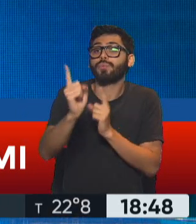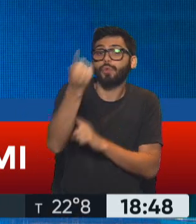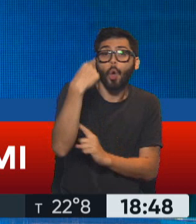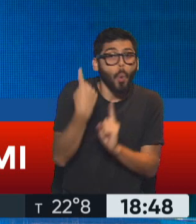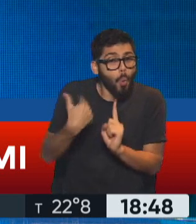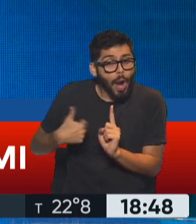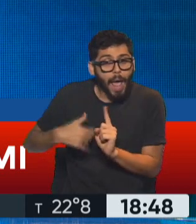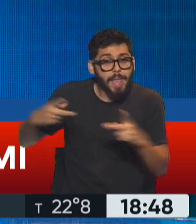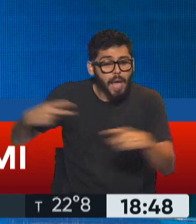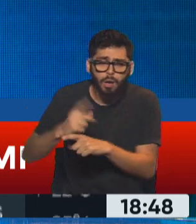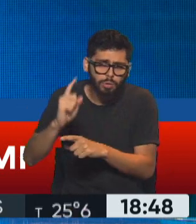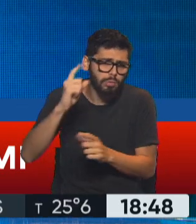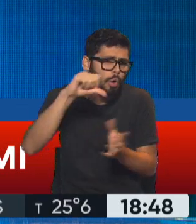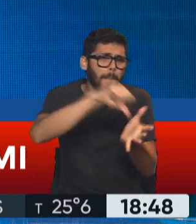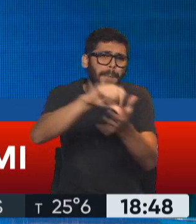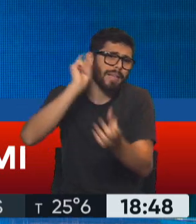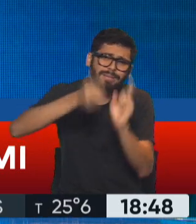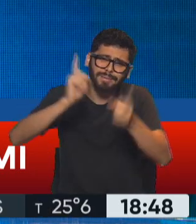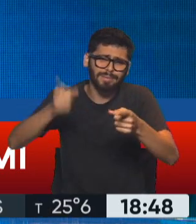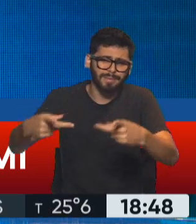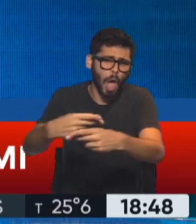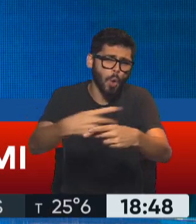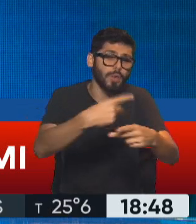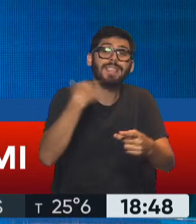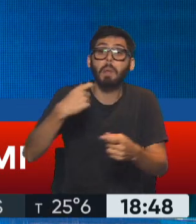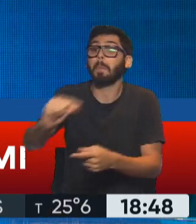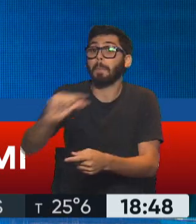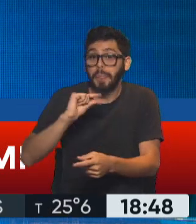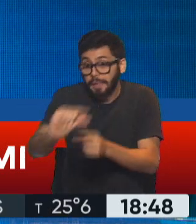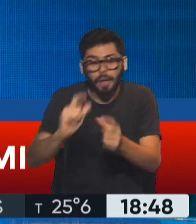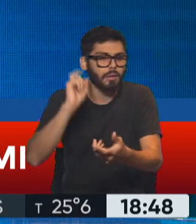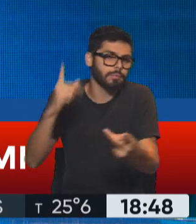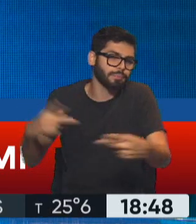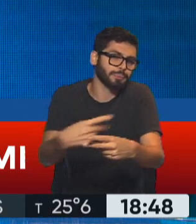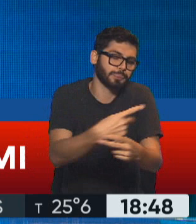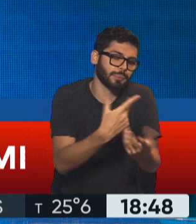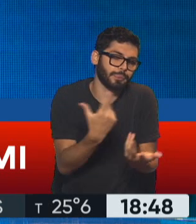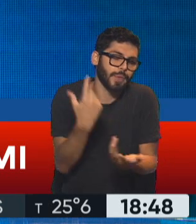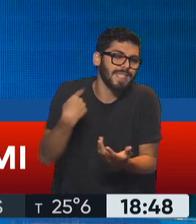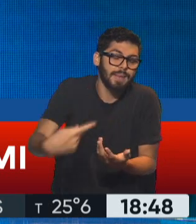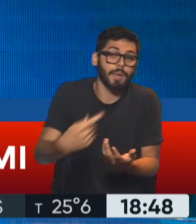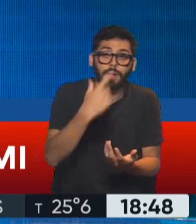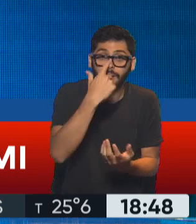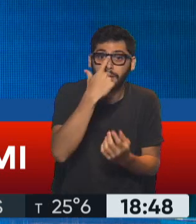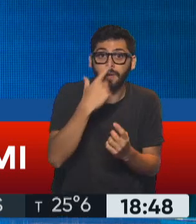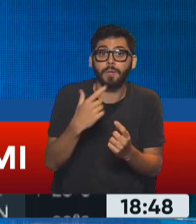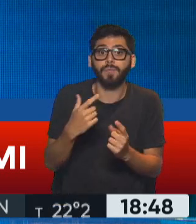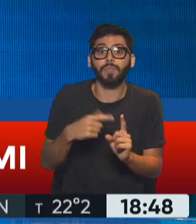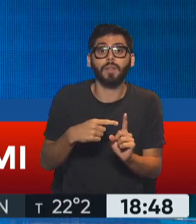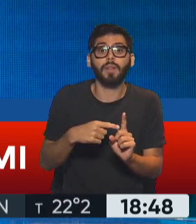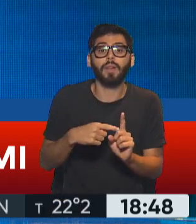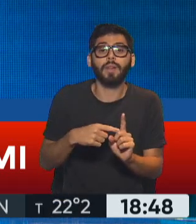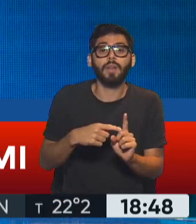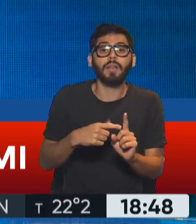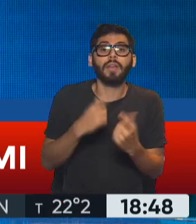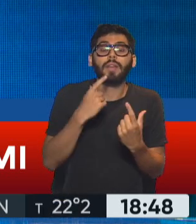aplicar sus medidas. Esas medidas siempre fueron de ajuste porque no conoce otro modelo. Bueno, dijo, criticó el acuerdo, que es llamativo porque después